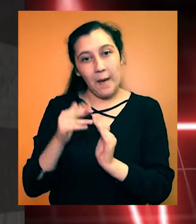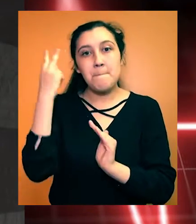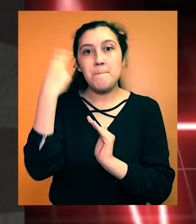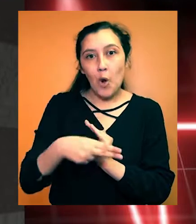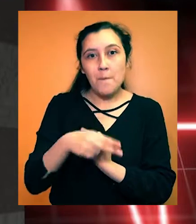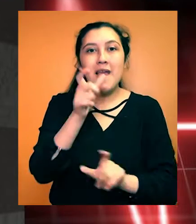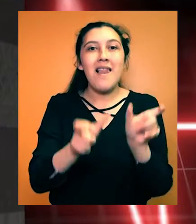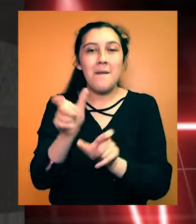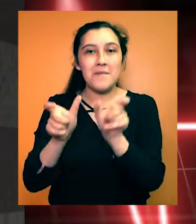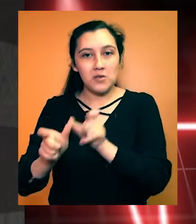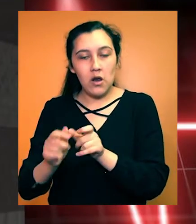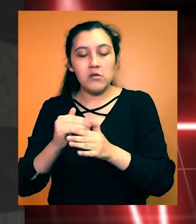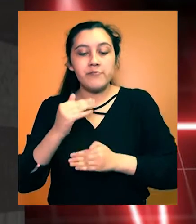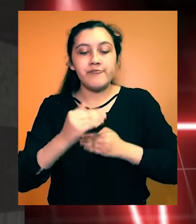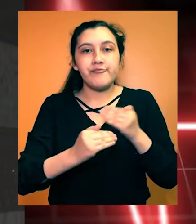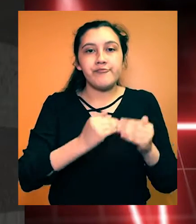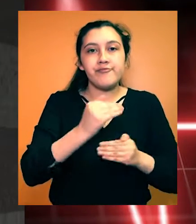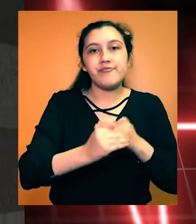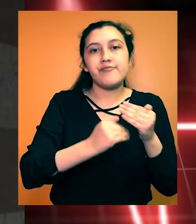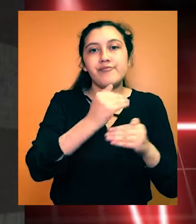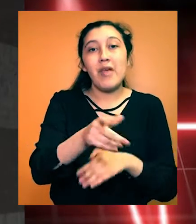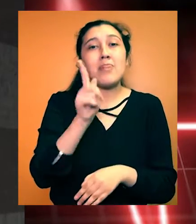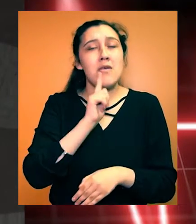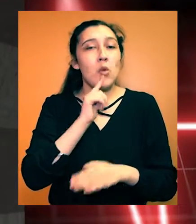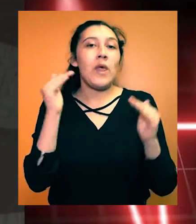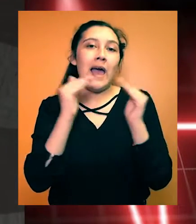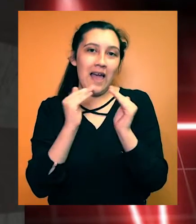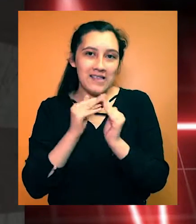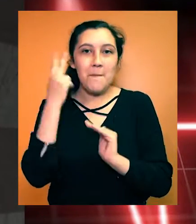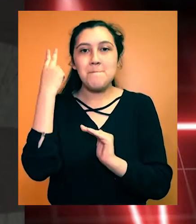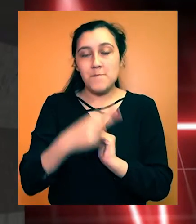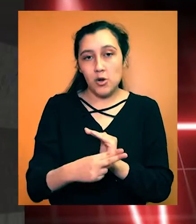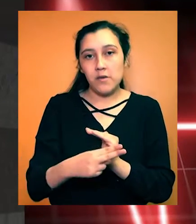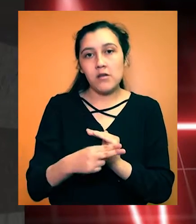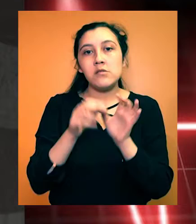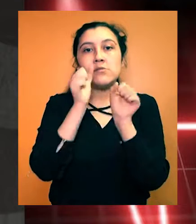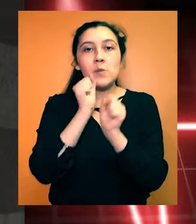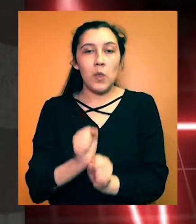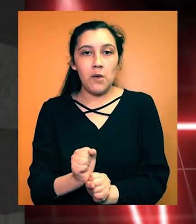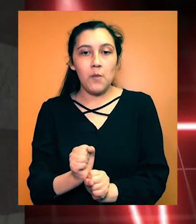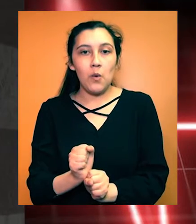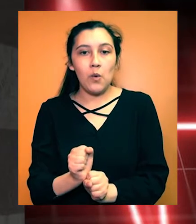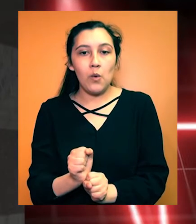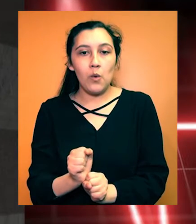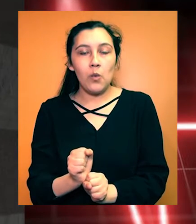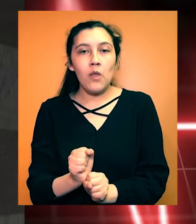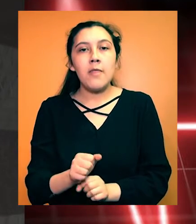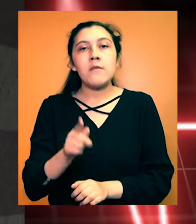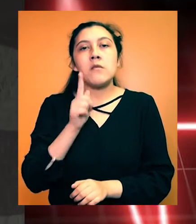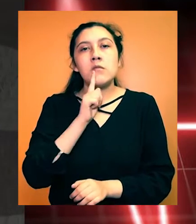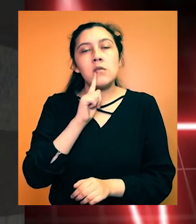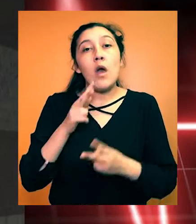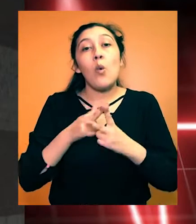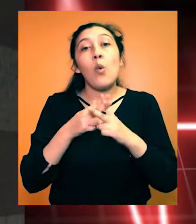para empezar a ver que estamos avanzando y surgiendo, pues teniendo nuestras casitas propias. Podemos empezar a